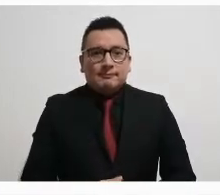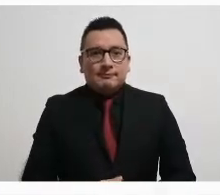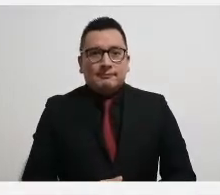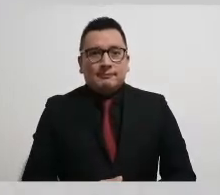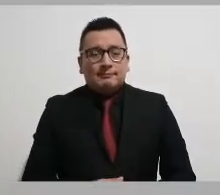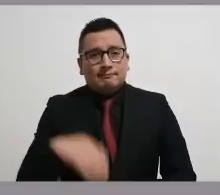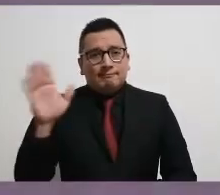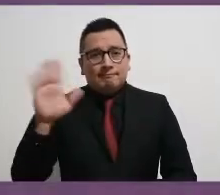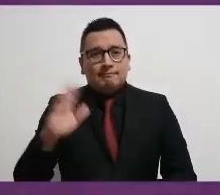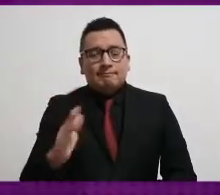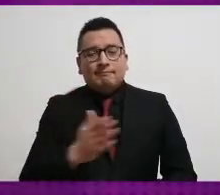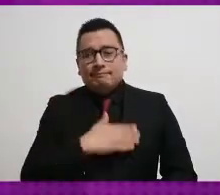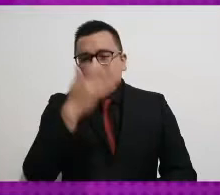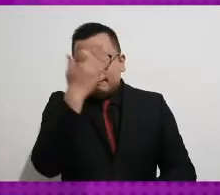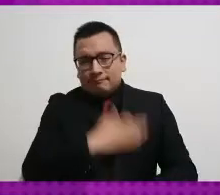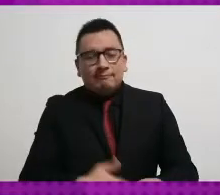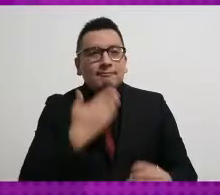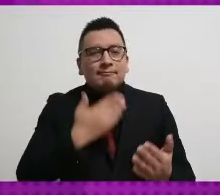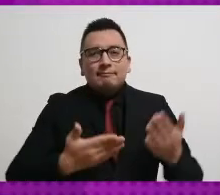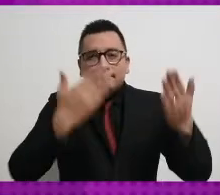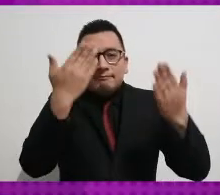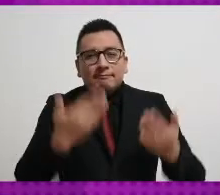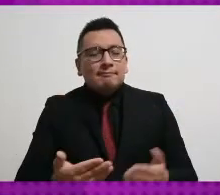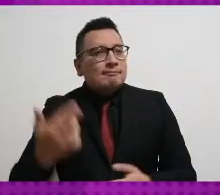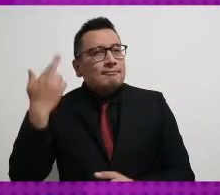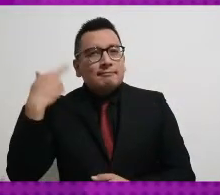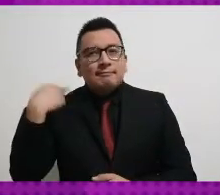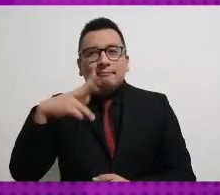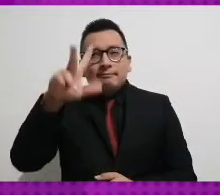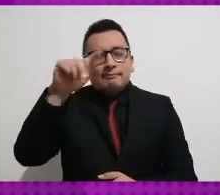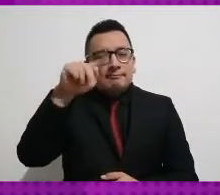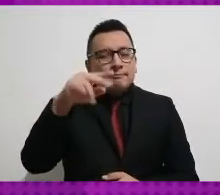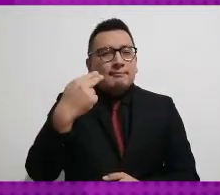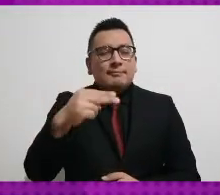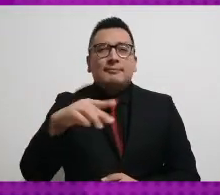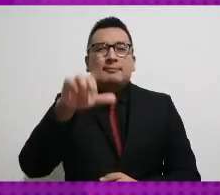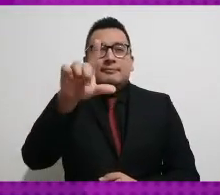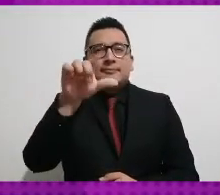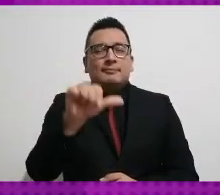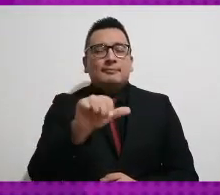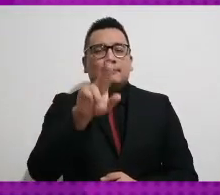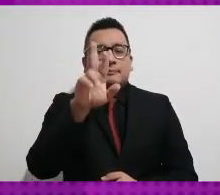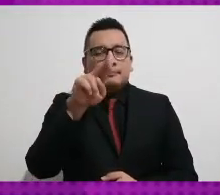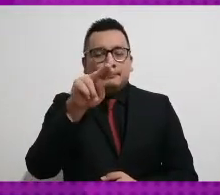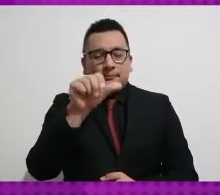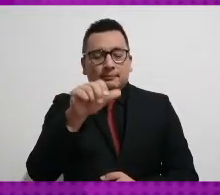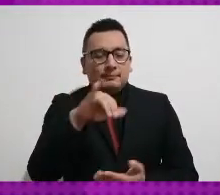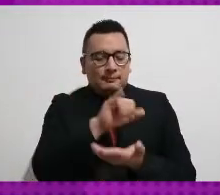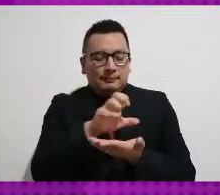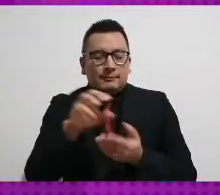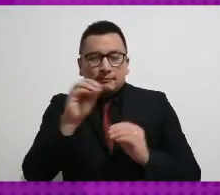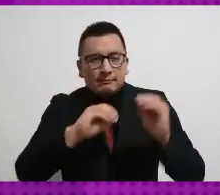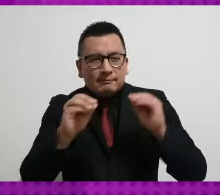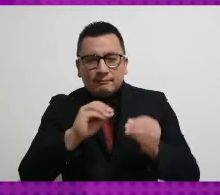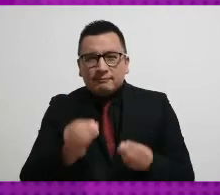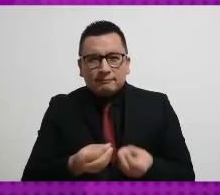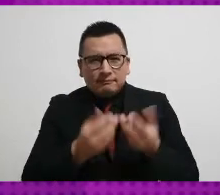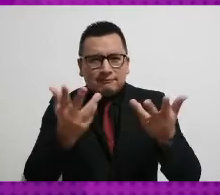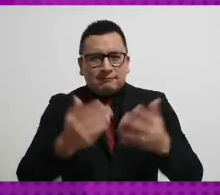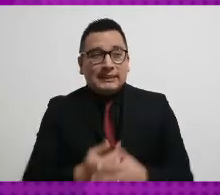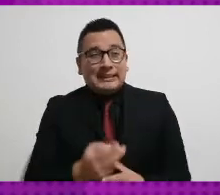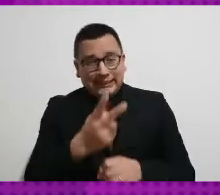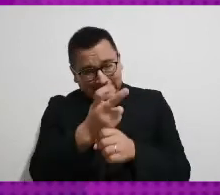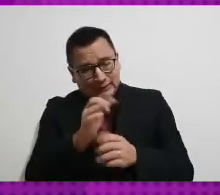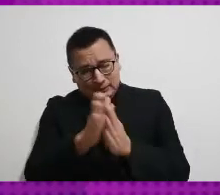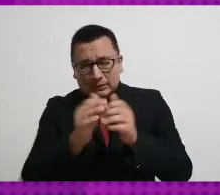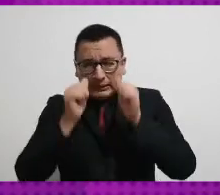entrevista. Hola, ¿qué tal? Muy buenas tardes. Bienvenidos a su programa de La Urna, programa de radio y televisión del Instituto Electoral de Coahuila. Les